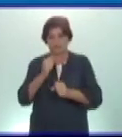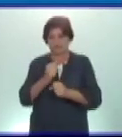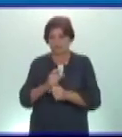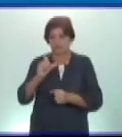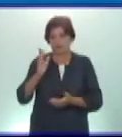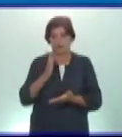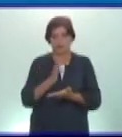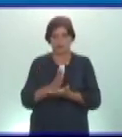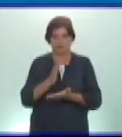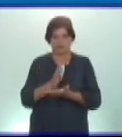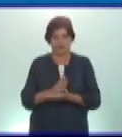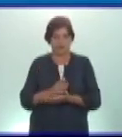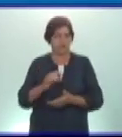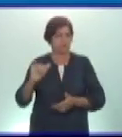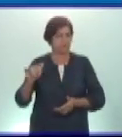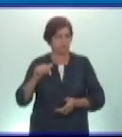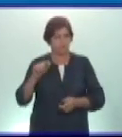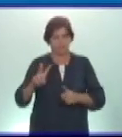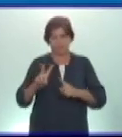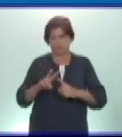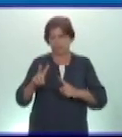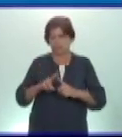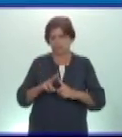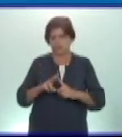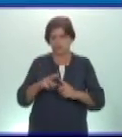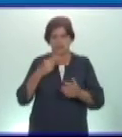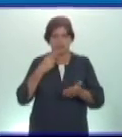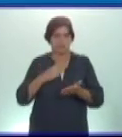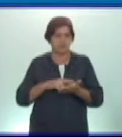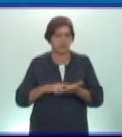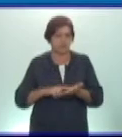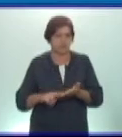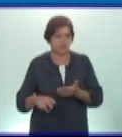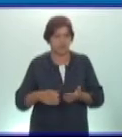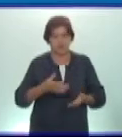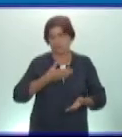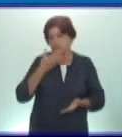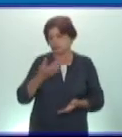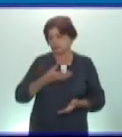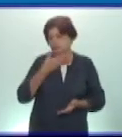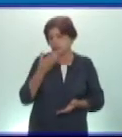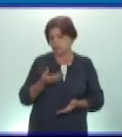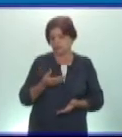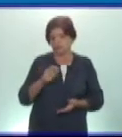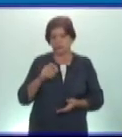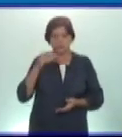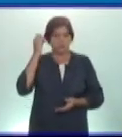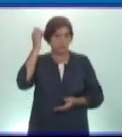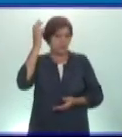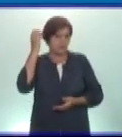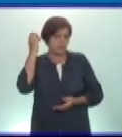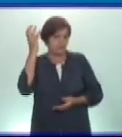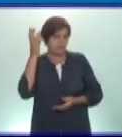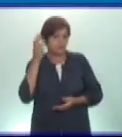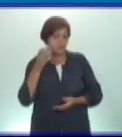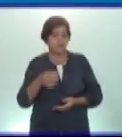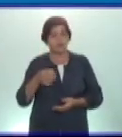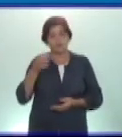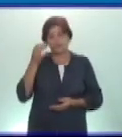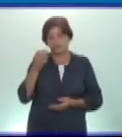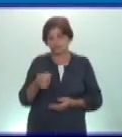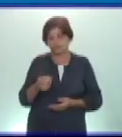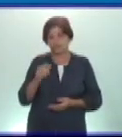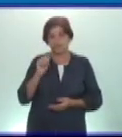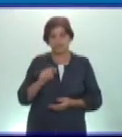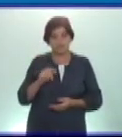anteriores emisiones televisivas, ya sea cartas, anécdotas, cuentos que ustedes han sido capaces de crear. Estoy segura que en ese